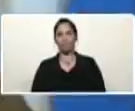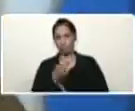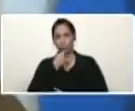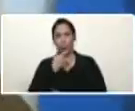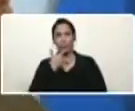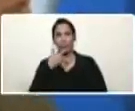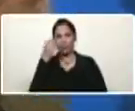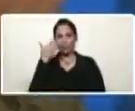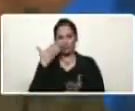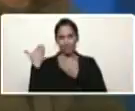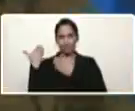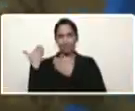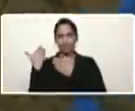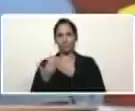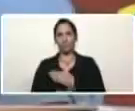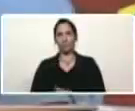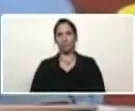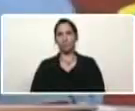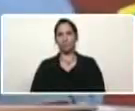está.